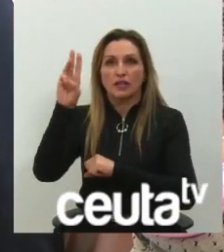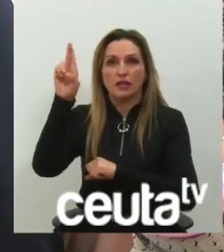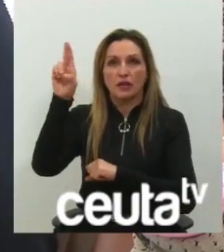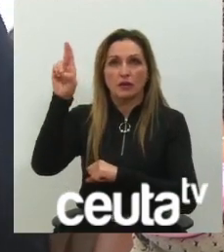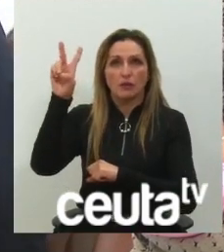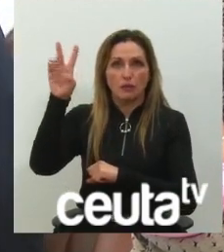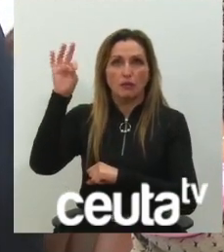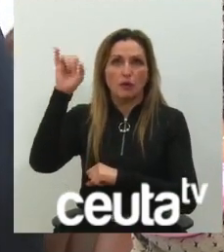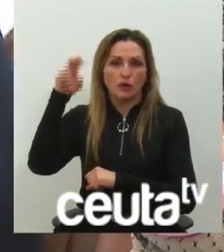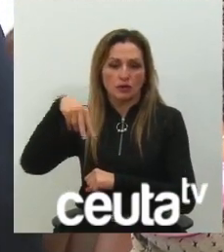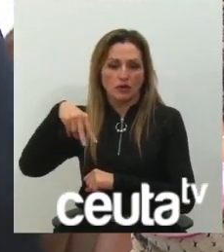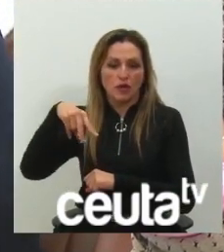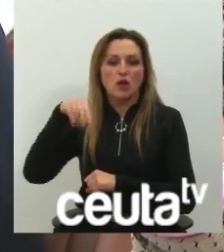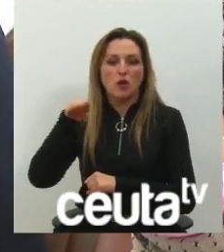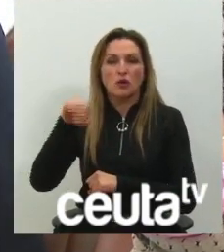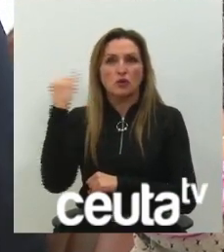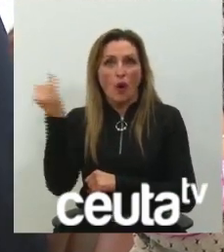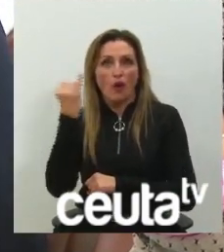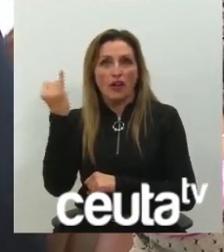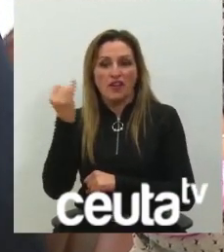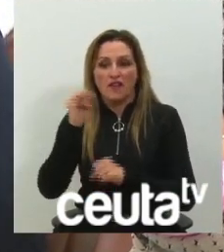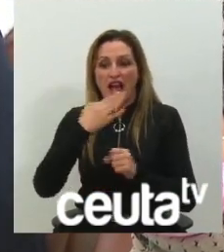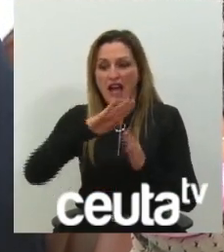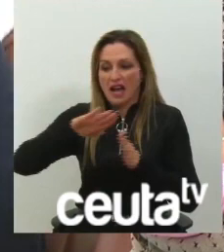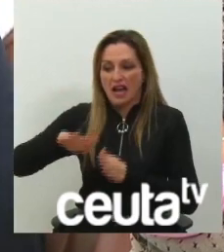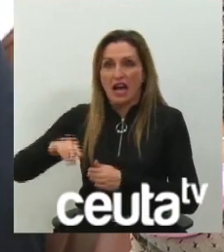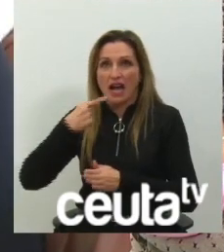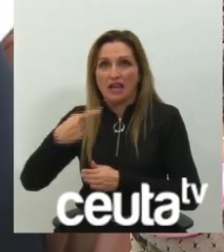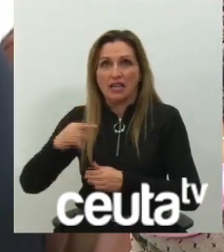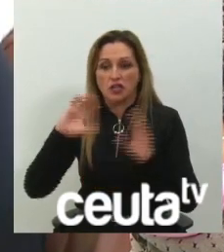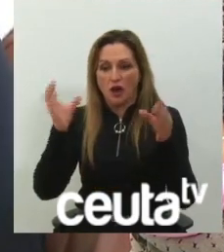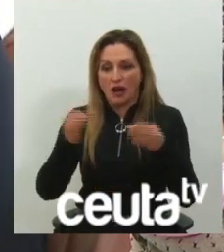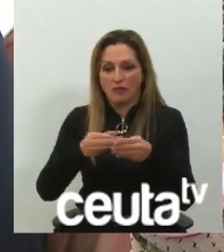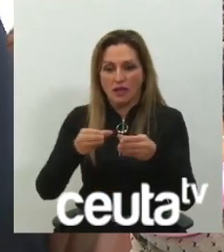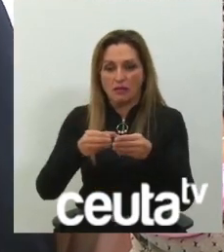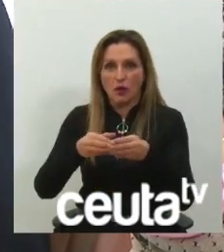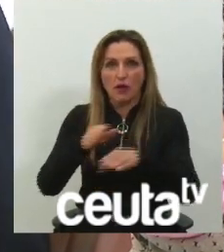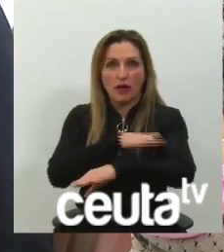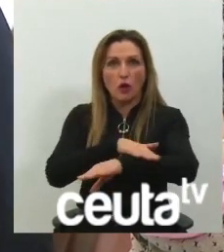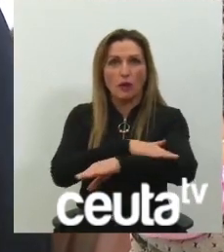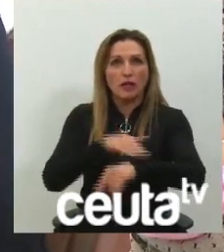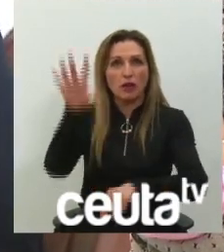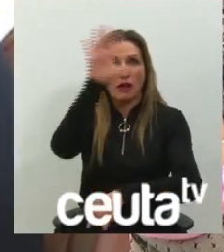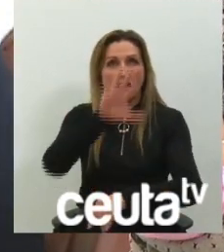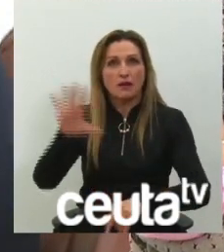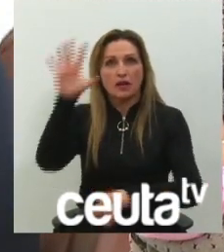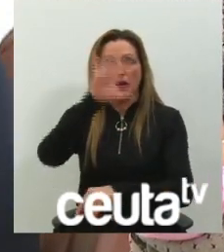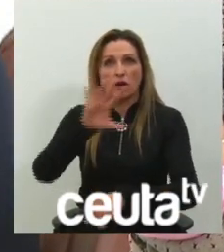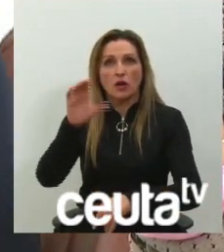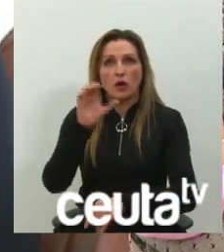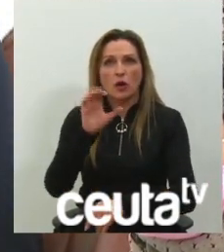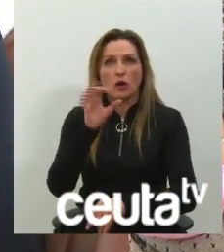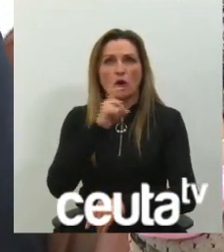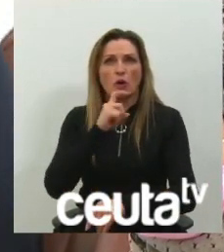su jefe su jefe se ha referido a los miembros del gobierno de la nación como narco comunista